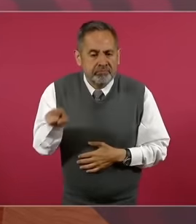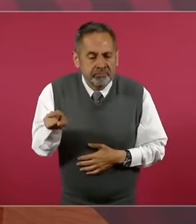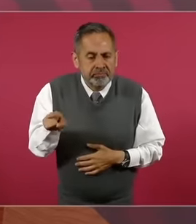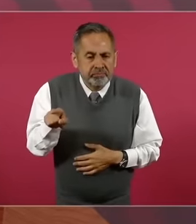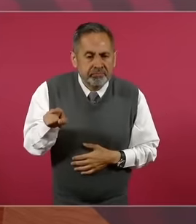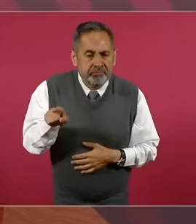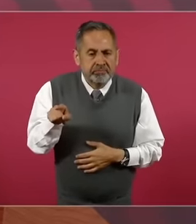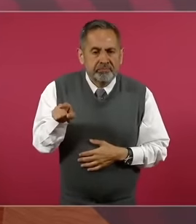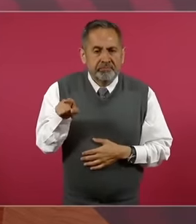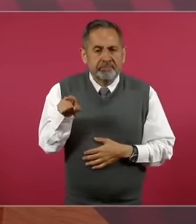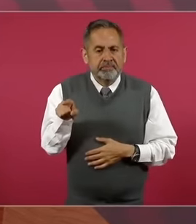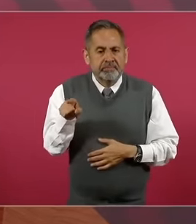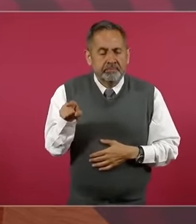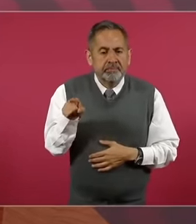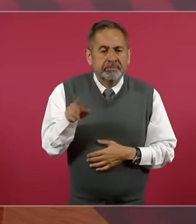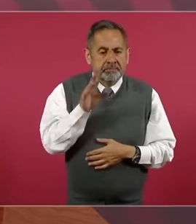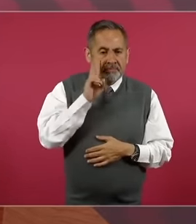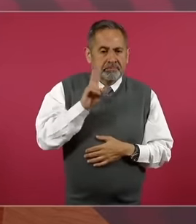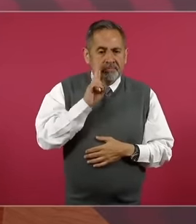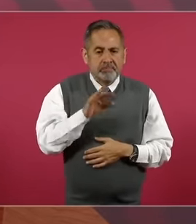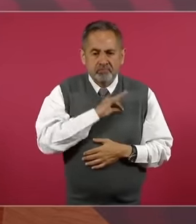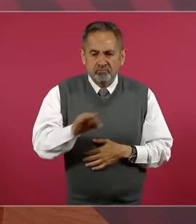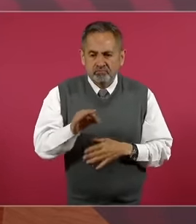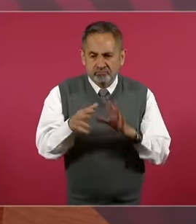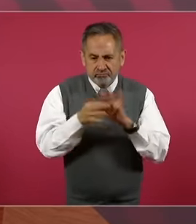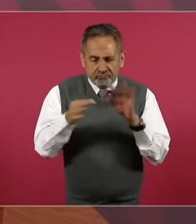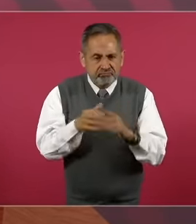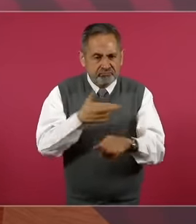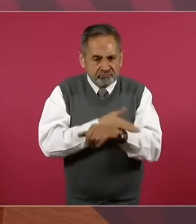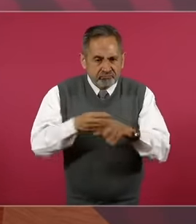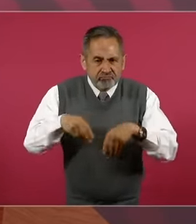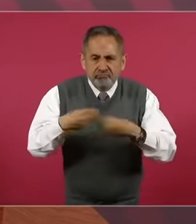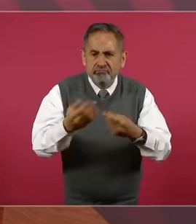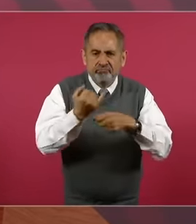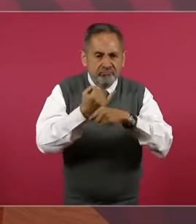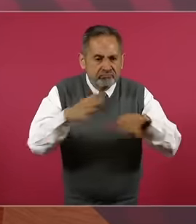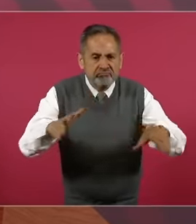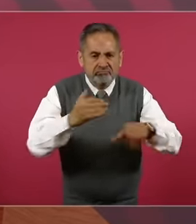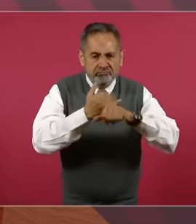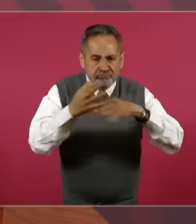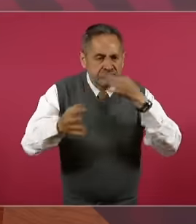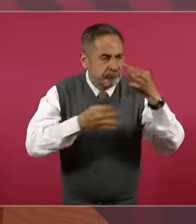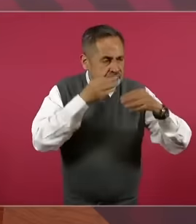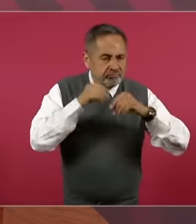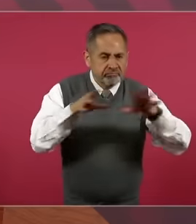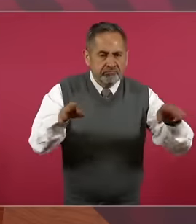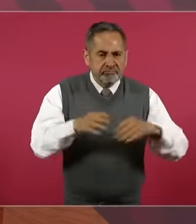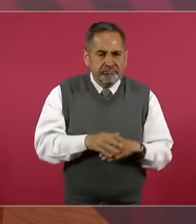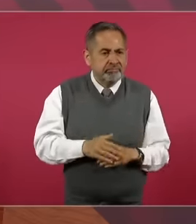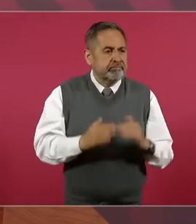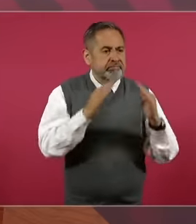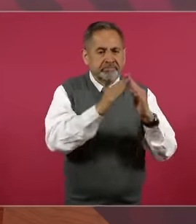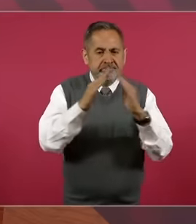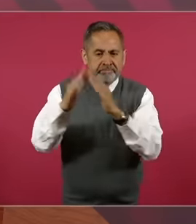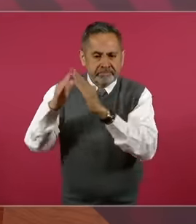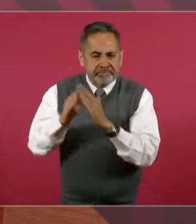Electoral pueda entregar información casa por casa.